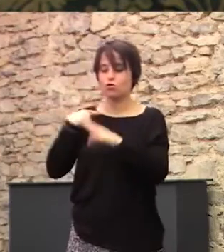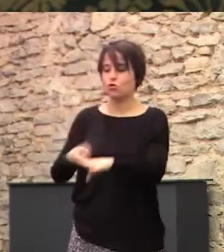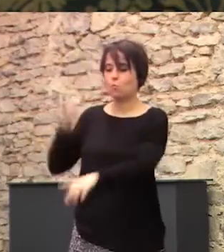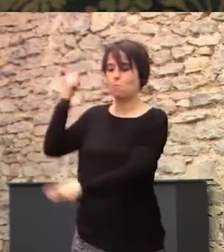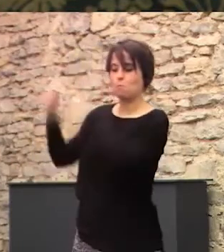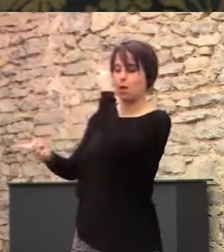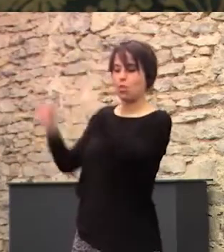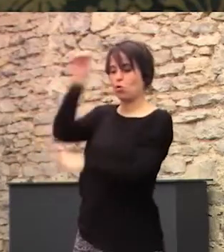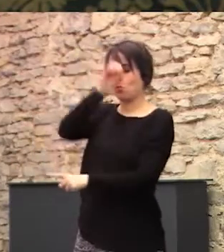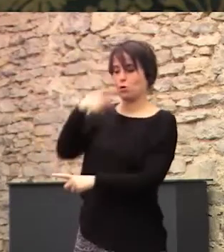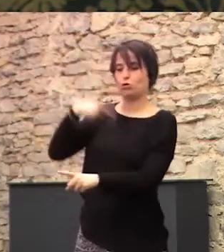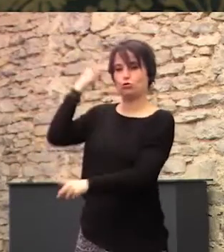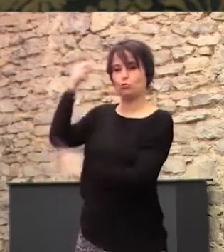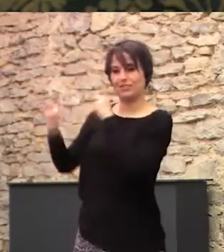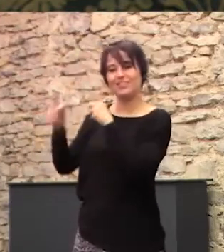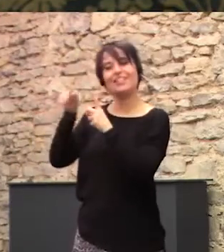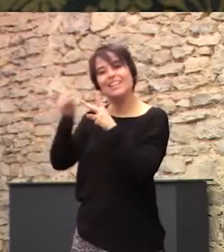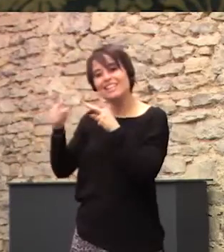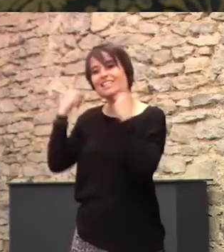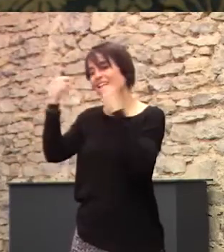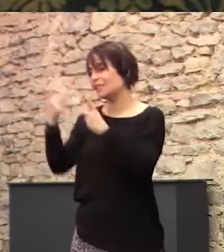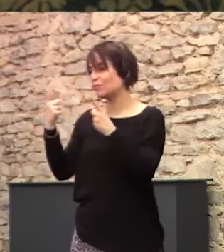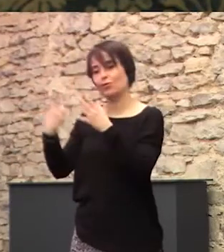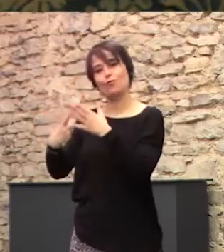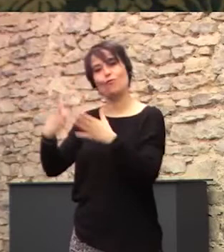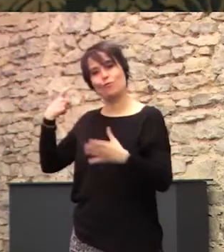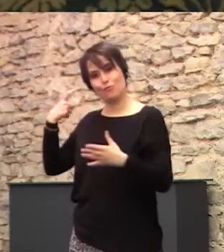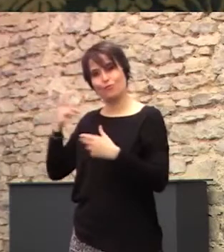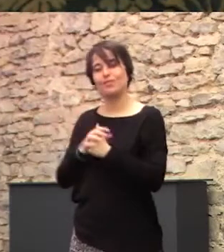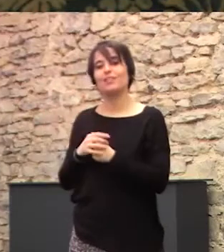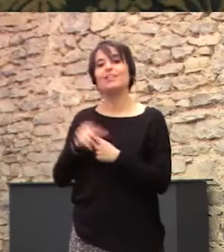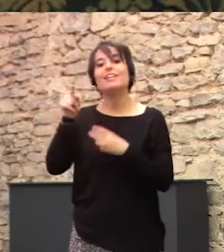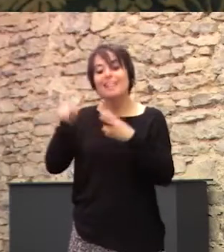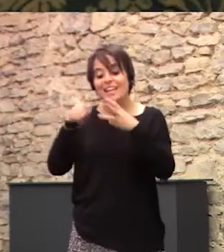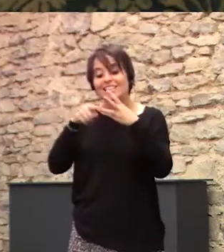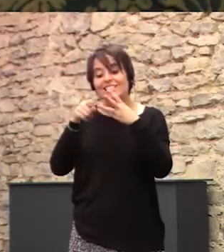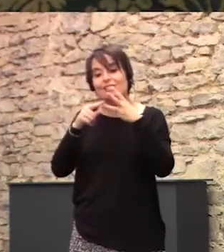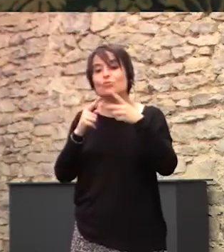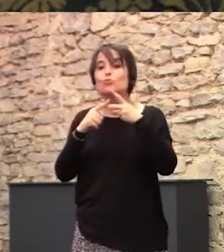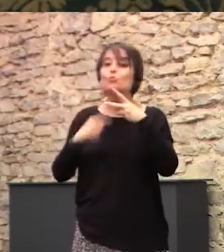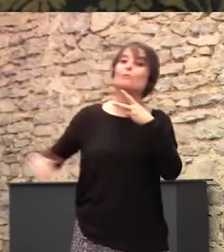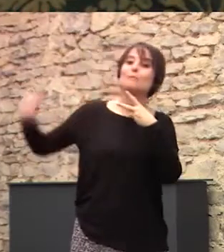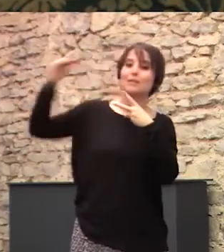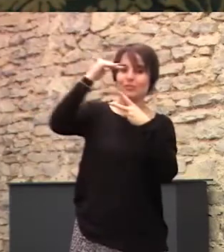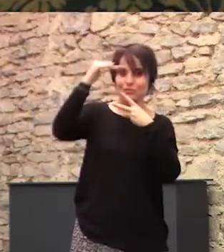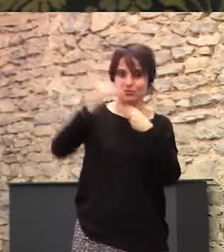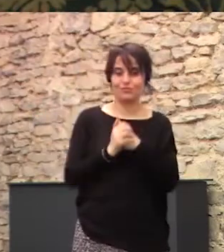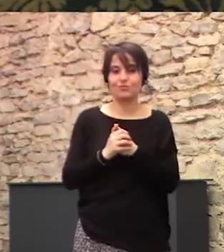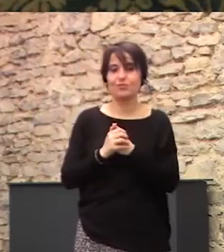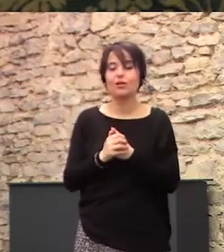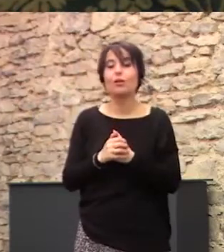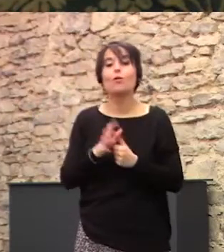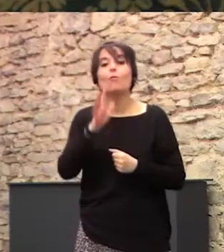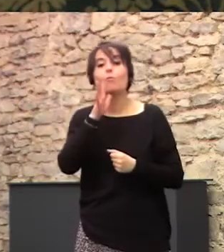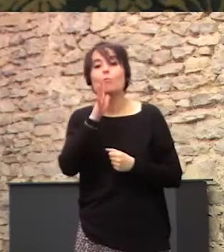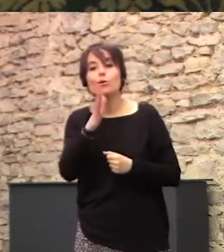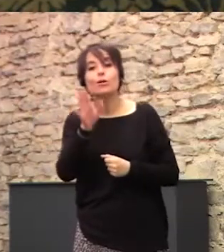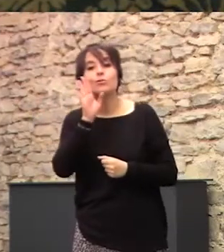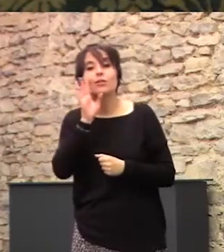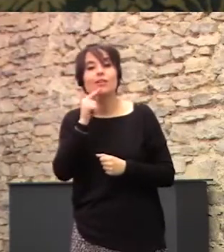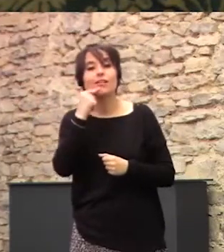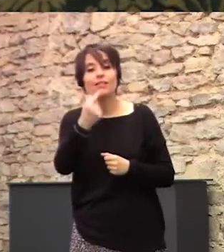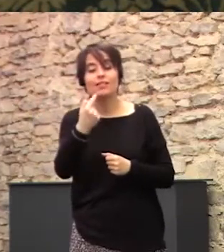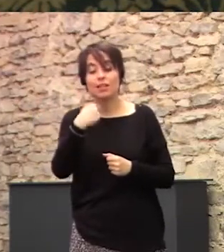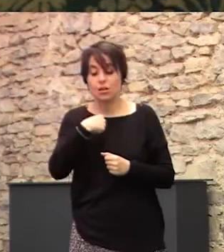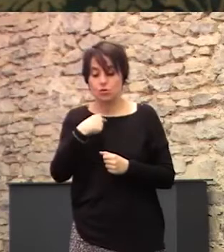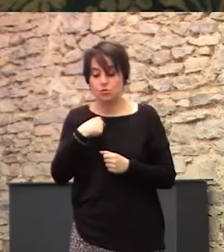sus opiniones, etcétera, etcétera. ¿Sí? Esto es el jihad superior. Y por eso decía yo que